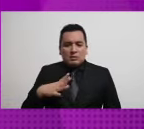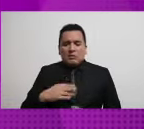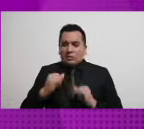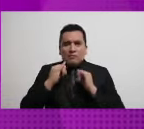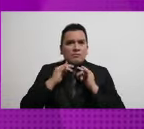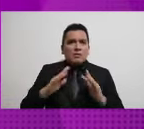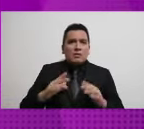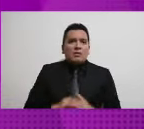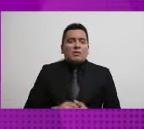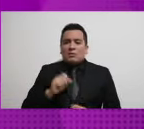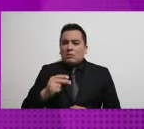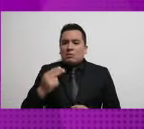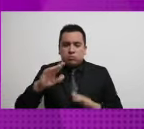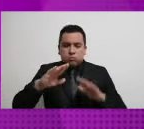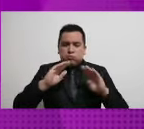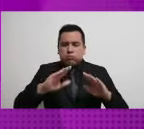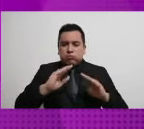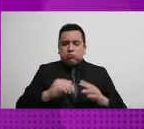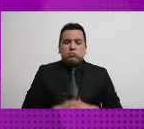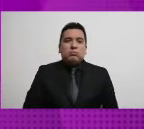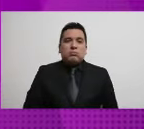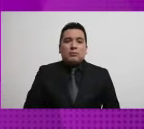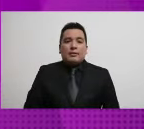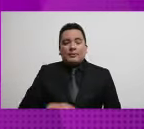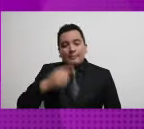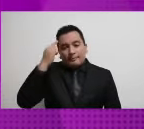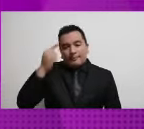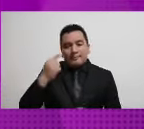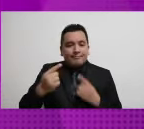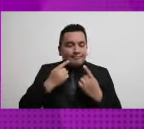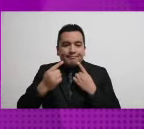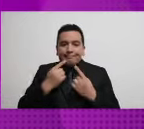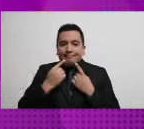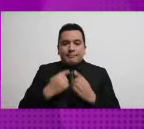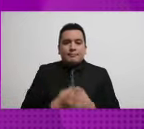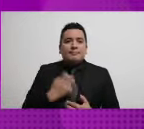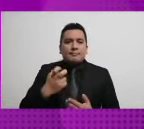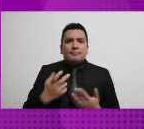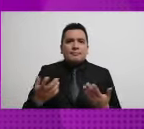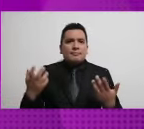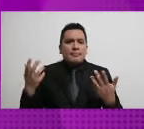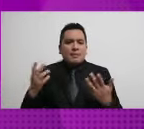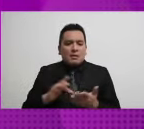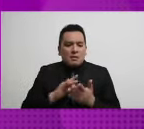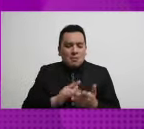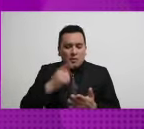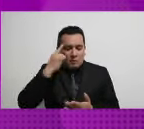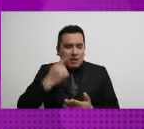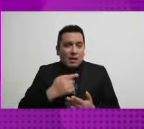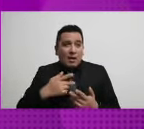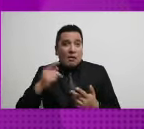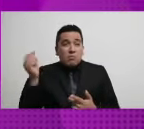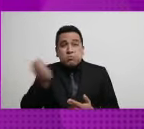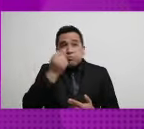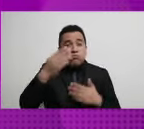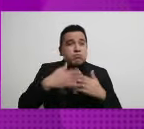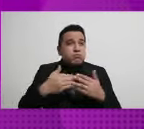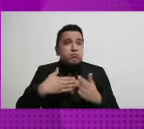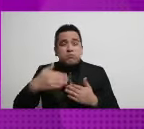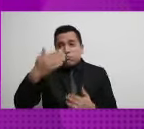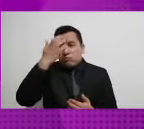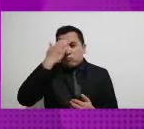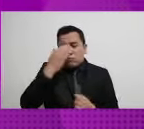generar información y una justa capacitación inherente a la interacción de estas plataformas digitales, ya que existe